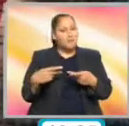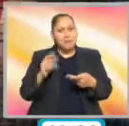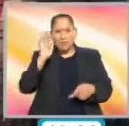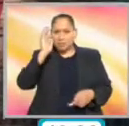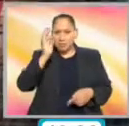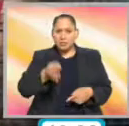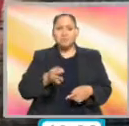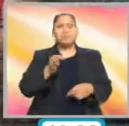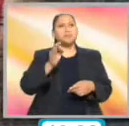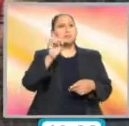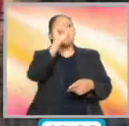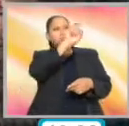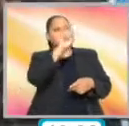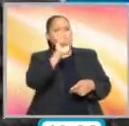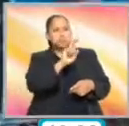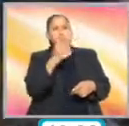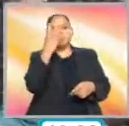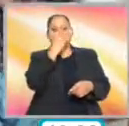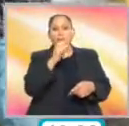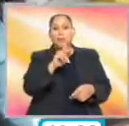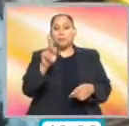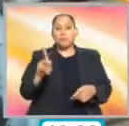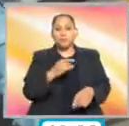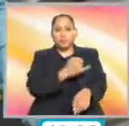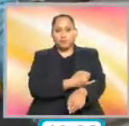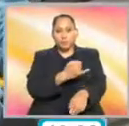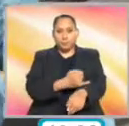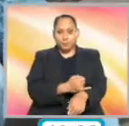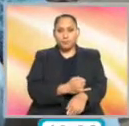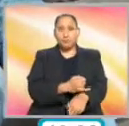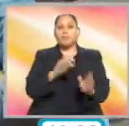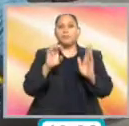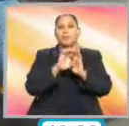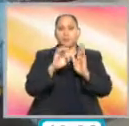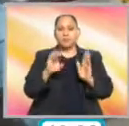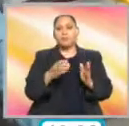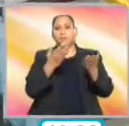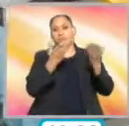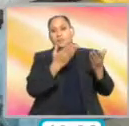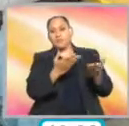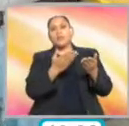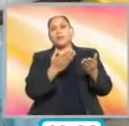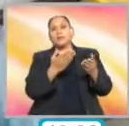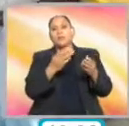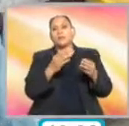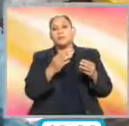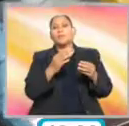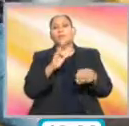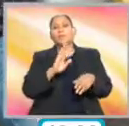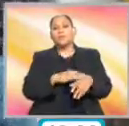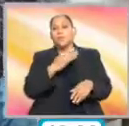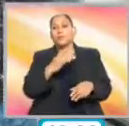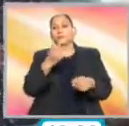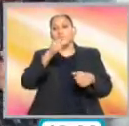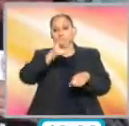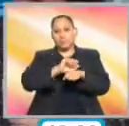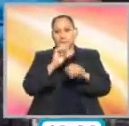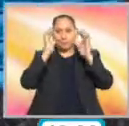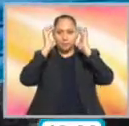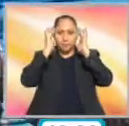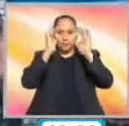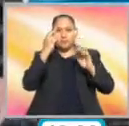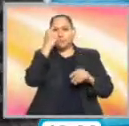una estética popular aquí en el pueblo de Iztapalapa, y en este caso, con motivo de la Semana Santa, vemos el